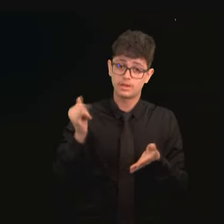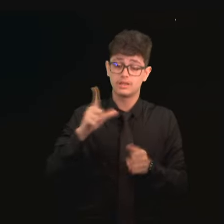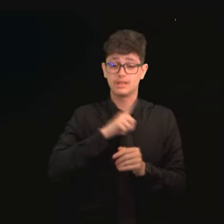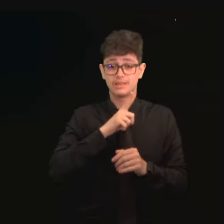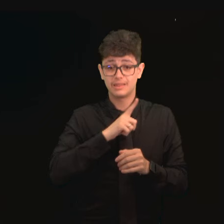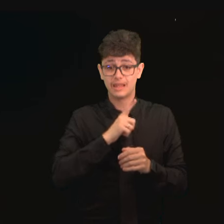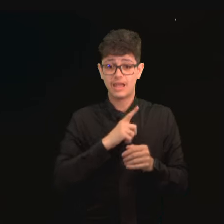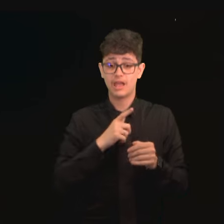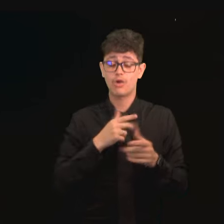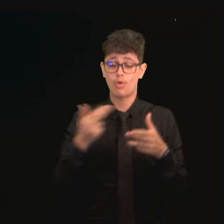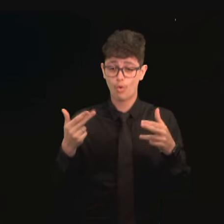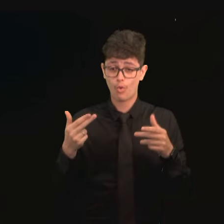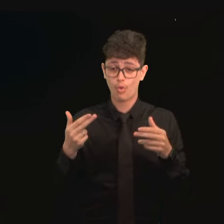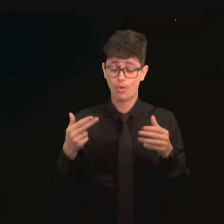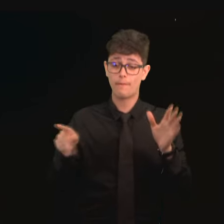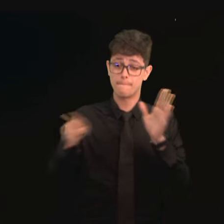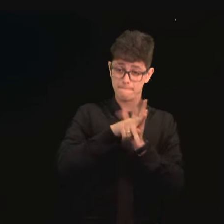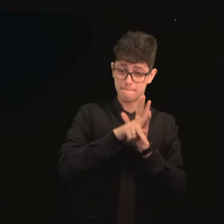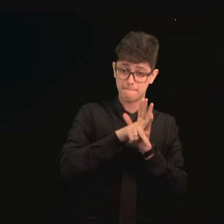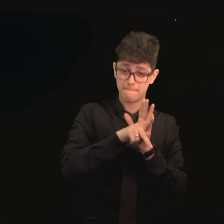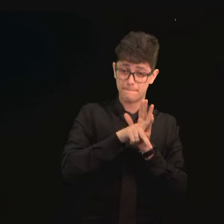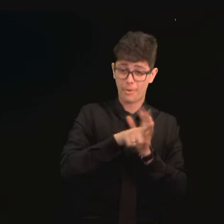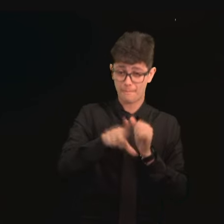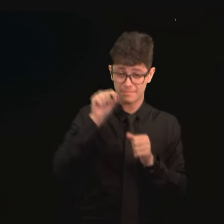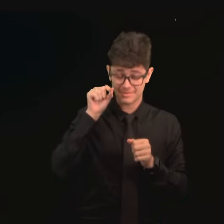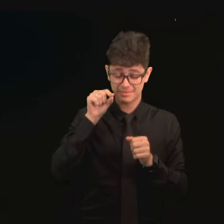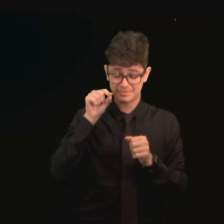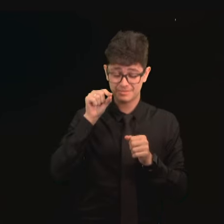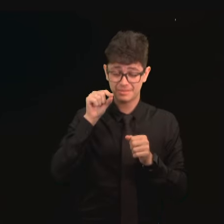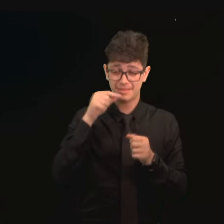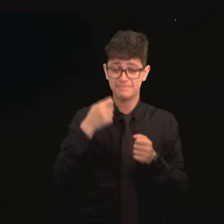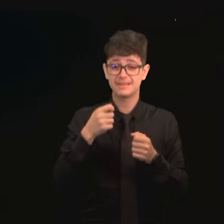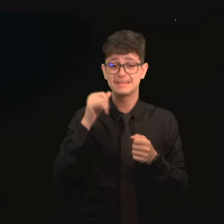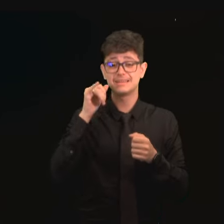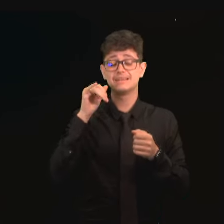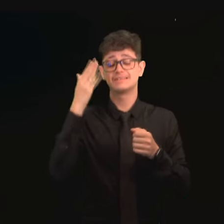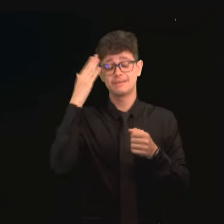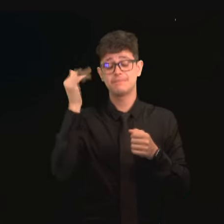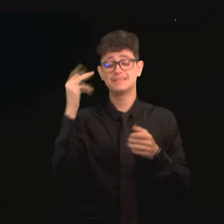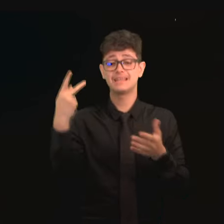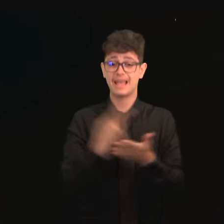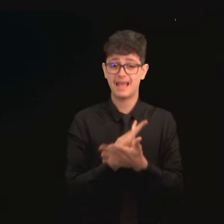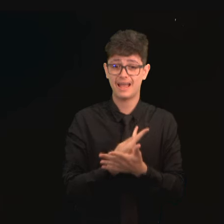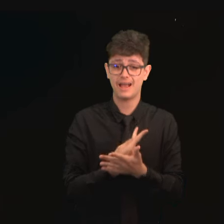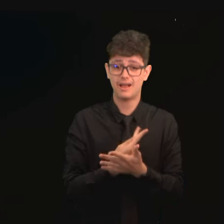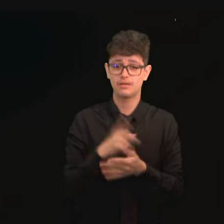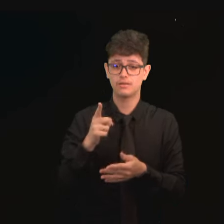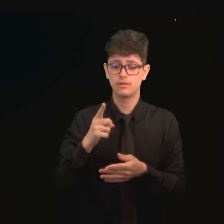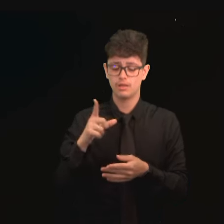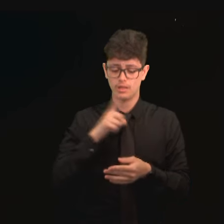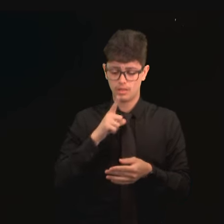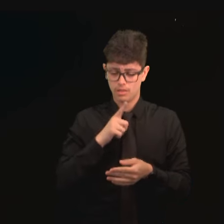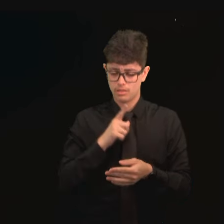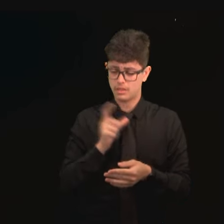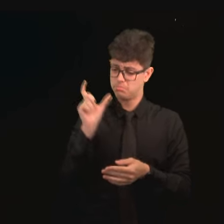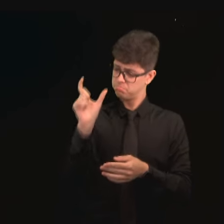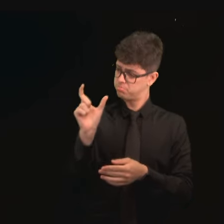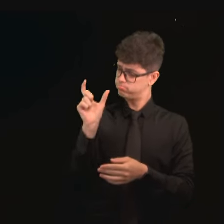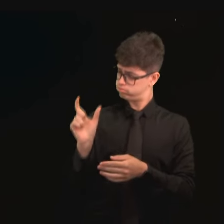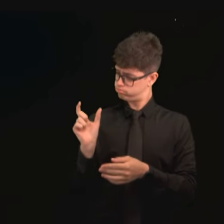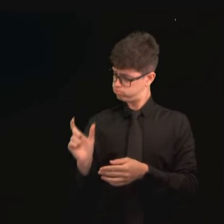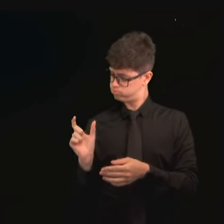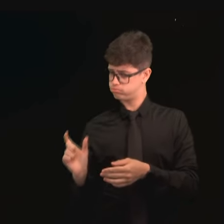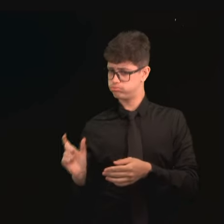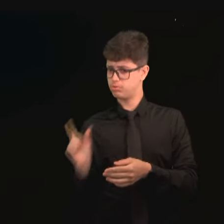para ver si un post, si una publicación es tóxica o no. Entonces, vemos varias informaciones y observamos los modelos donde se recibe